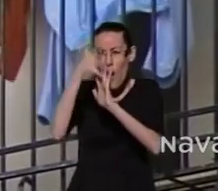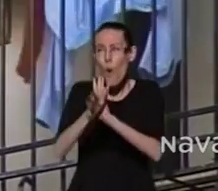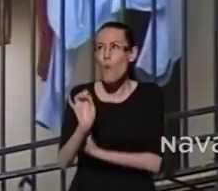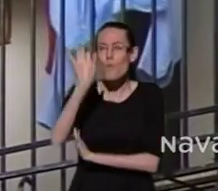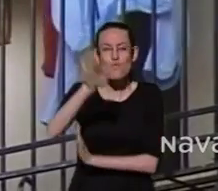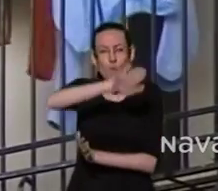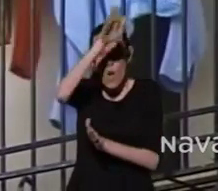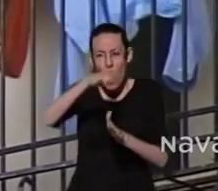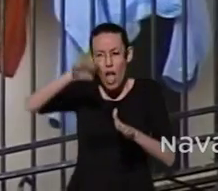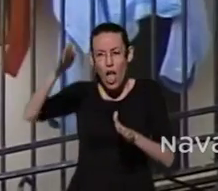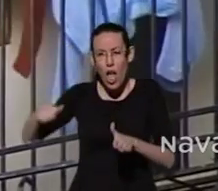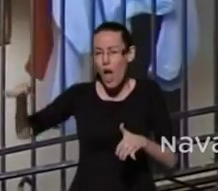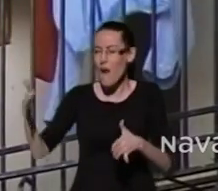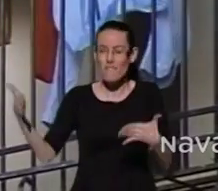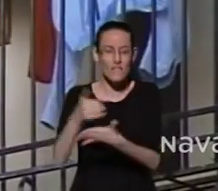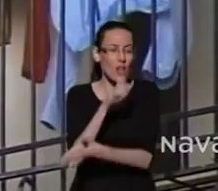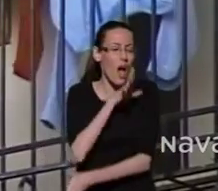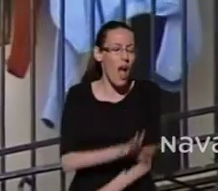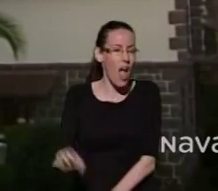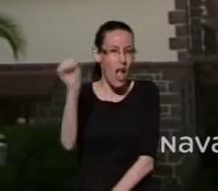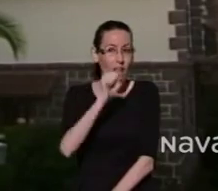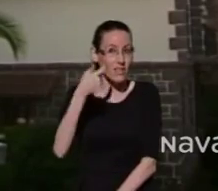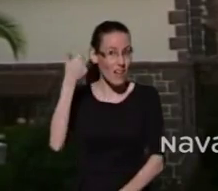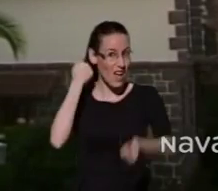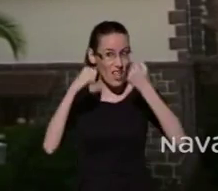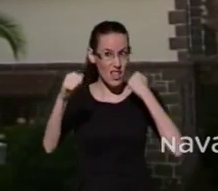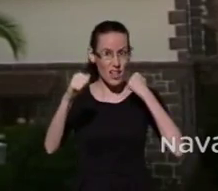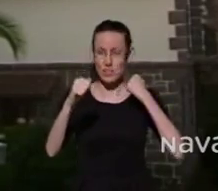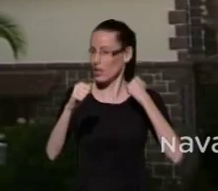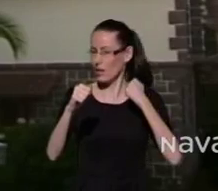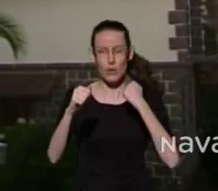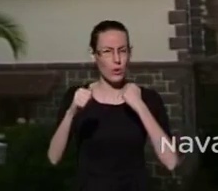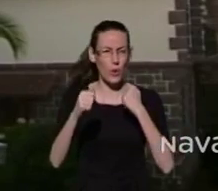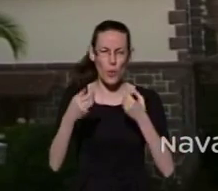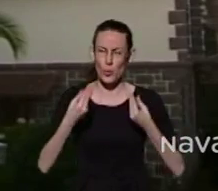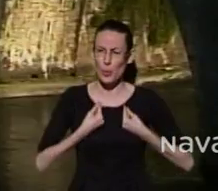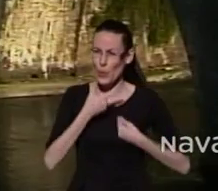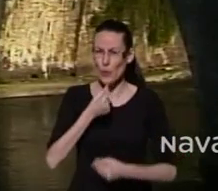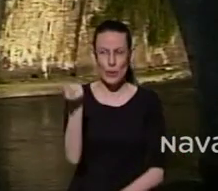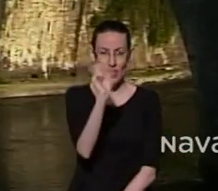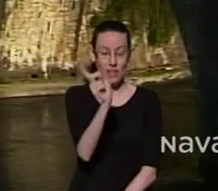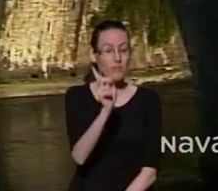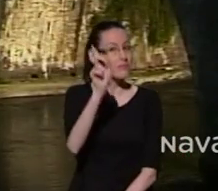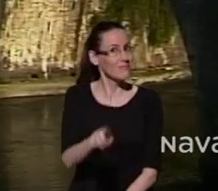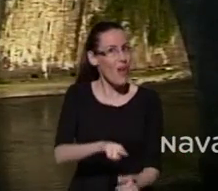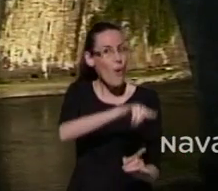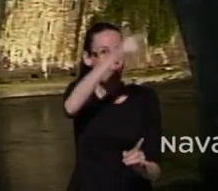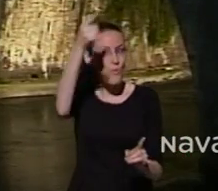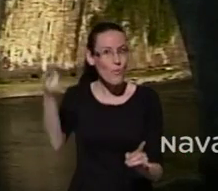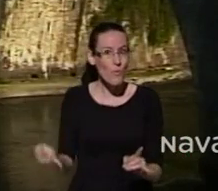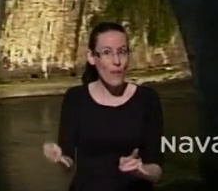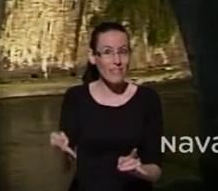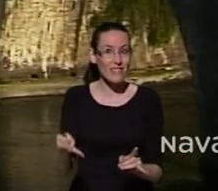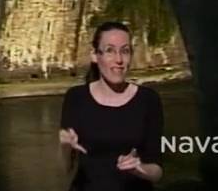y la lucha constante por vivir en su caserío. Contaban que su puente fue uno de los más importantes del Reino de